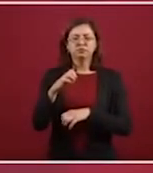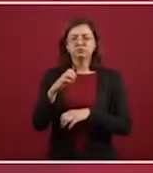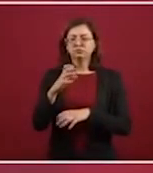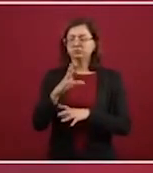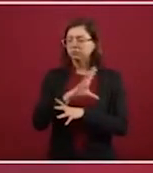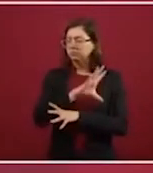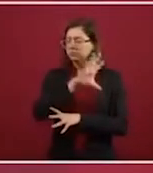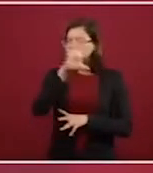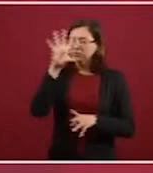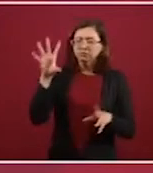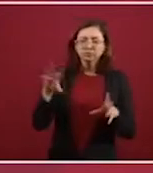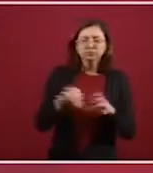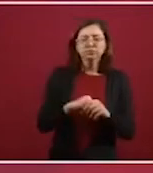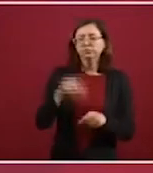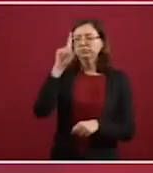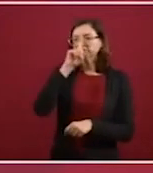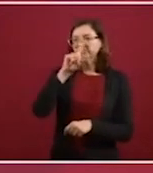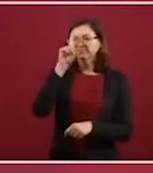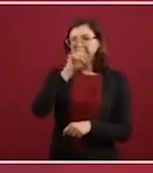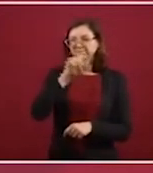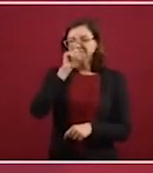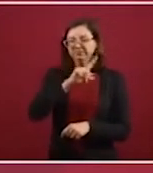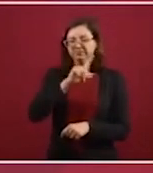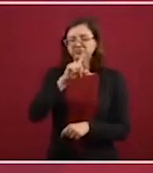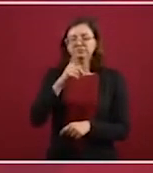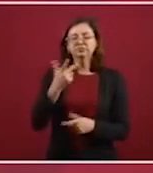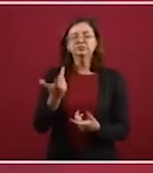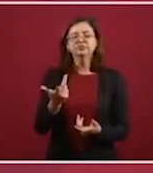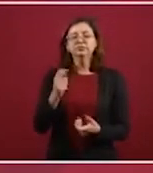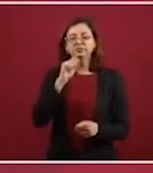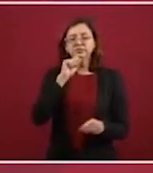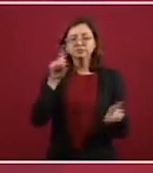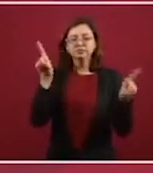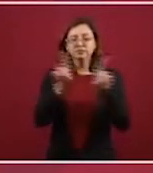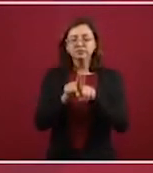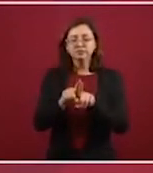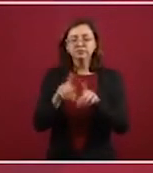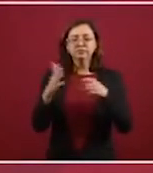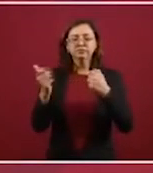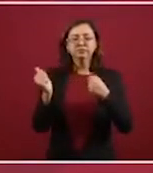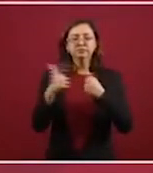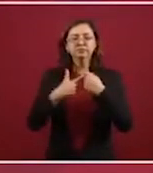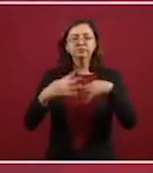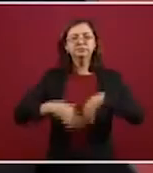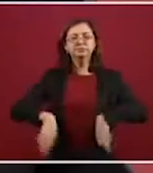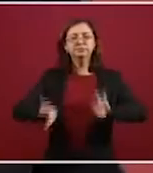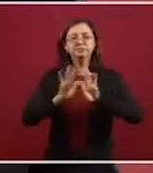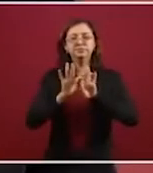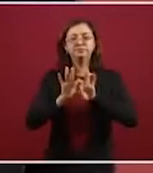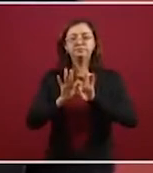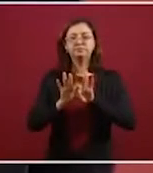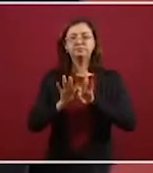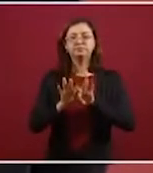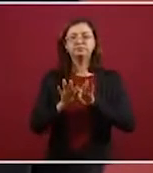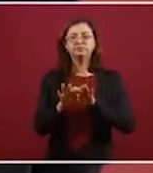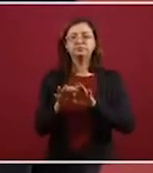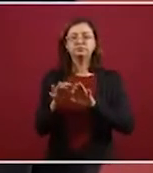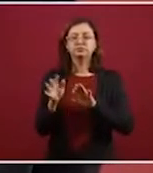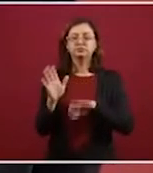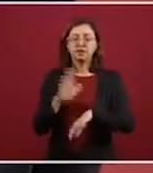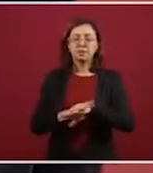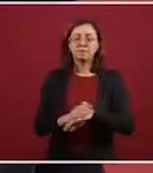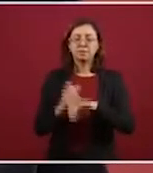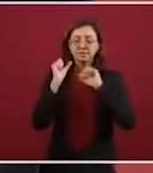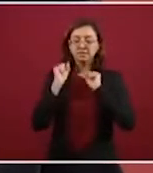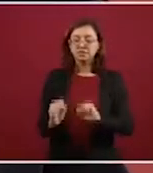toda la asesoría y algo que es importante, van a garantizar que